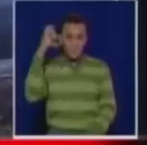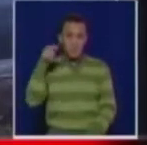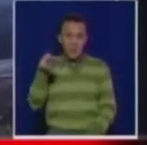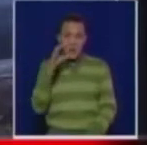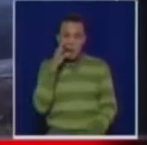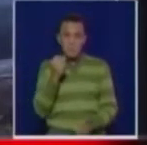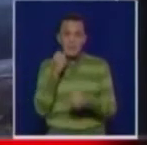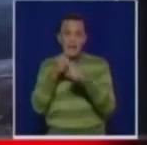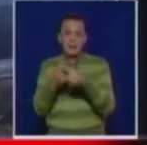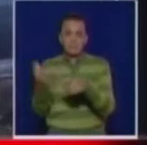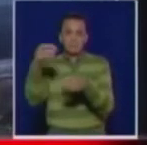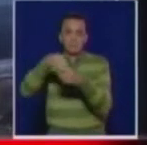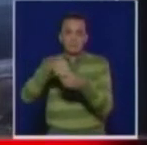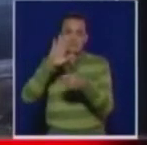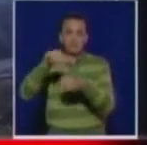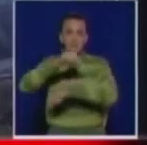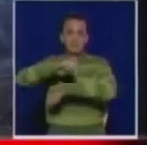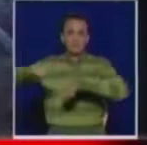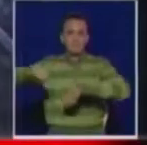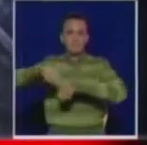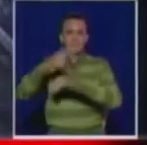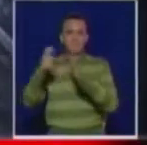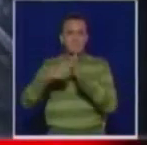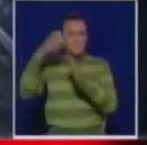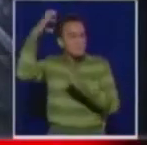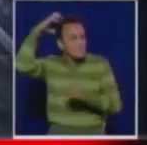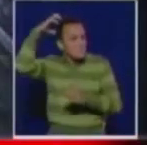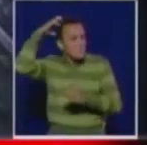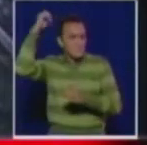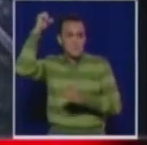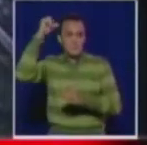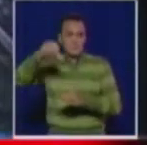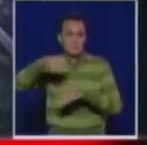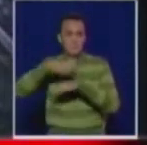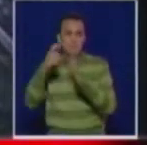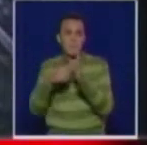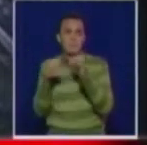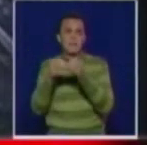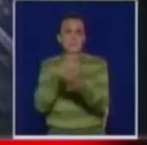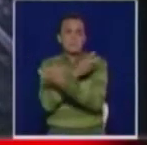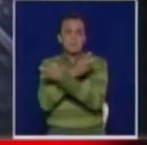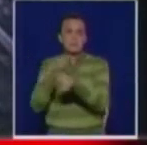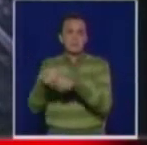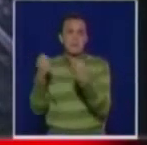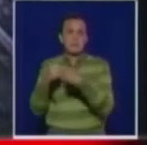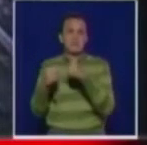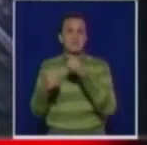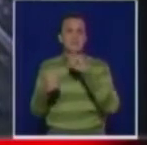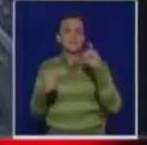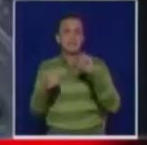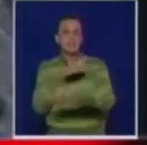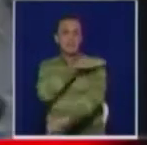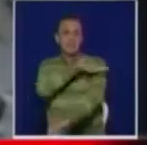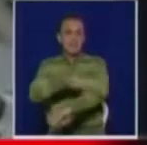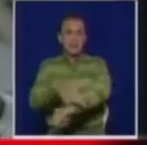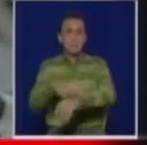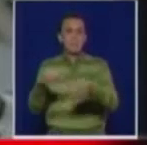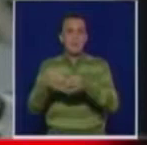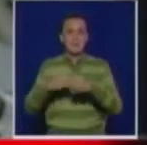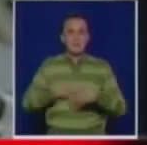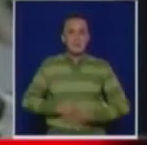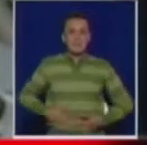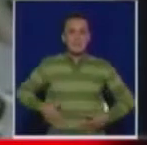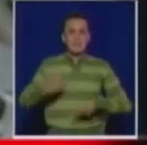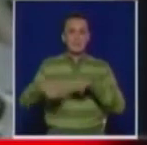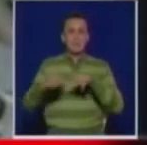después de ser sometido a una cirugía a causa de una lesión craneoencefálica moderada, fracturas, una de ellas en el brazo izquierdo, traumas en la pelvis y otras heridas